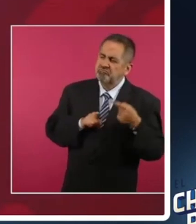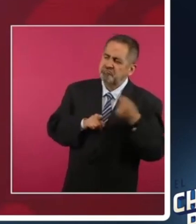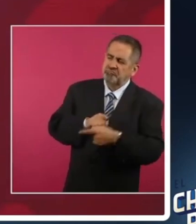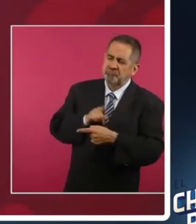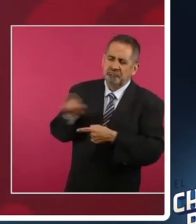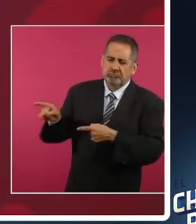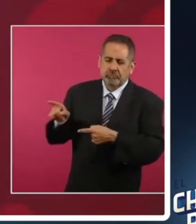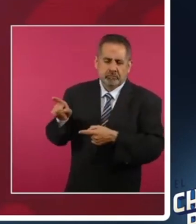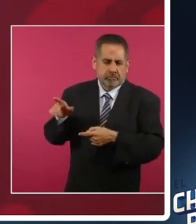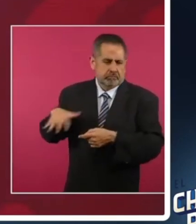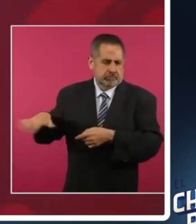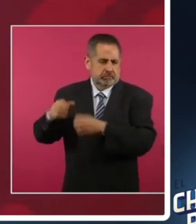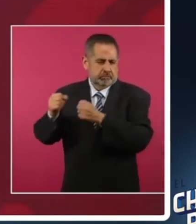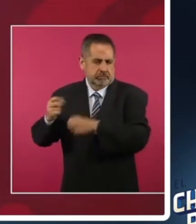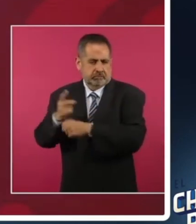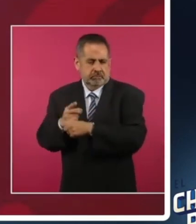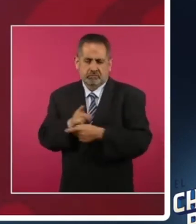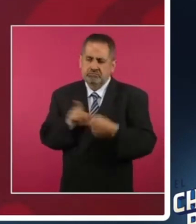Gabinete de Seguridad.